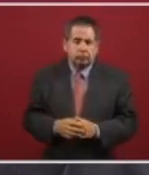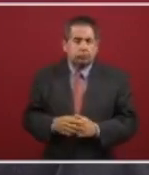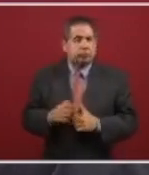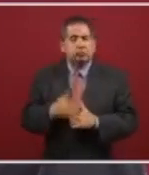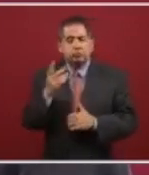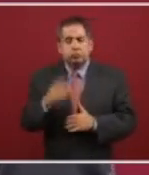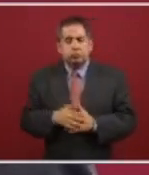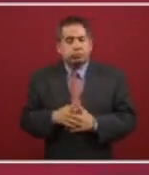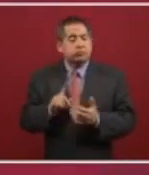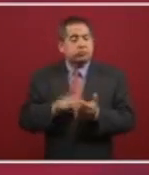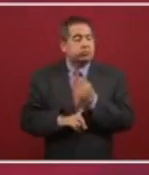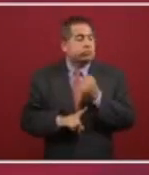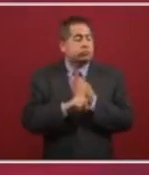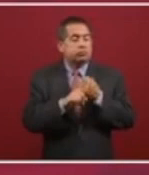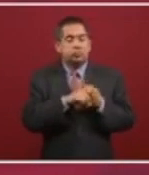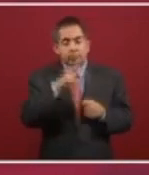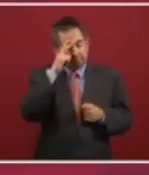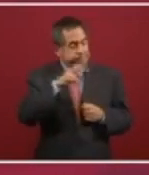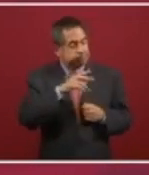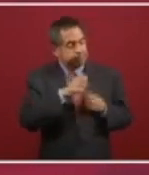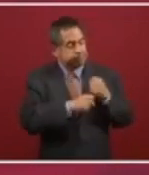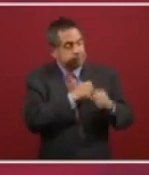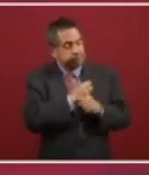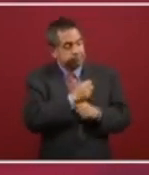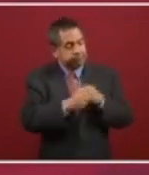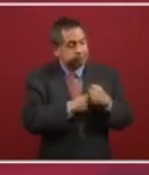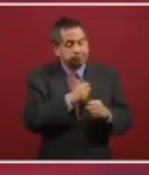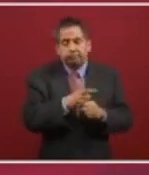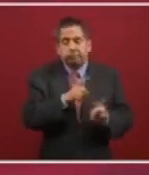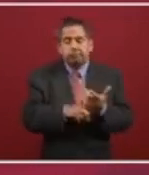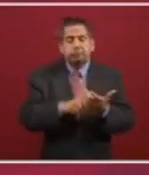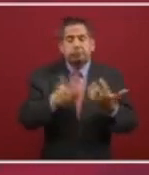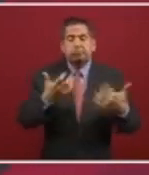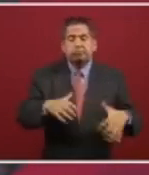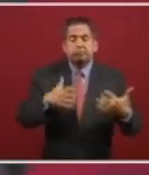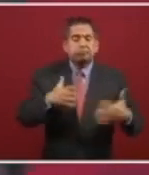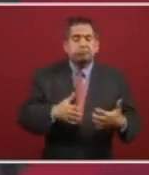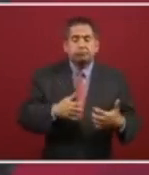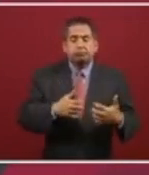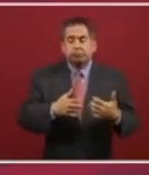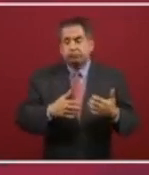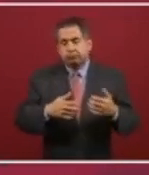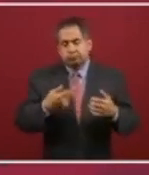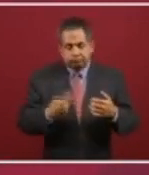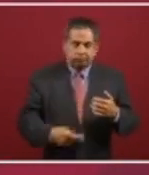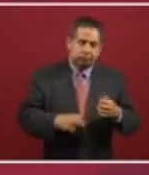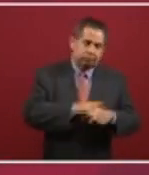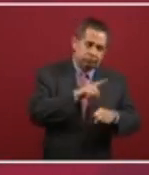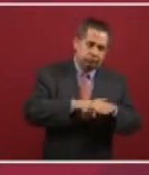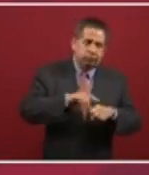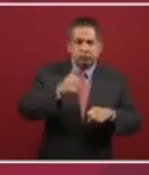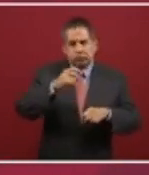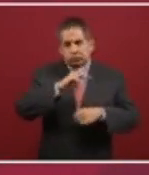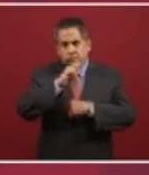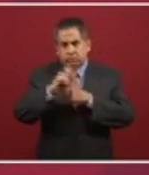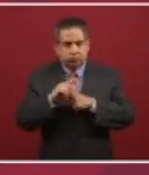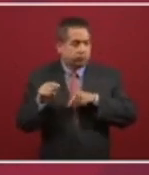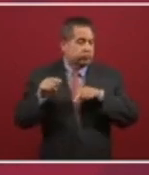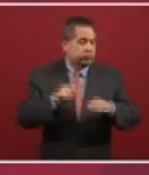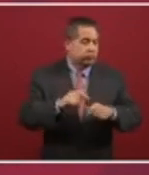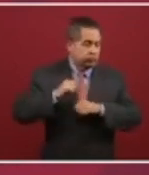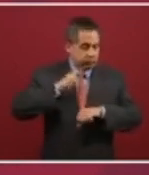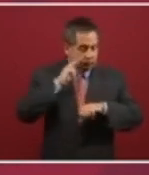porque el problema que hemos tenido en México es que las empresas nacionales y extranjeras encargadas